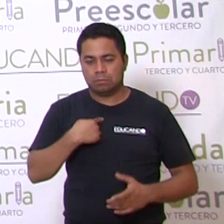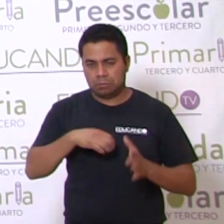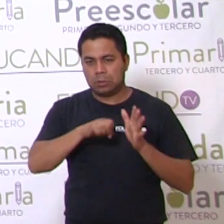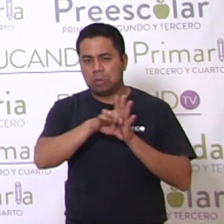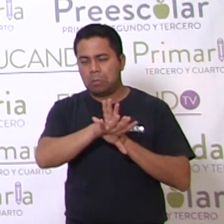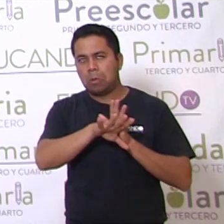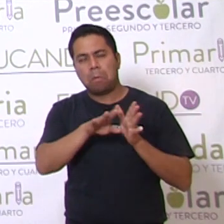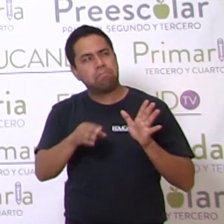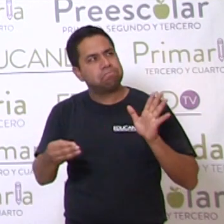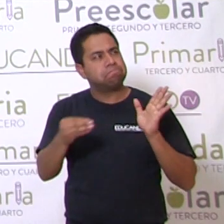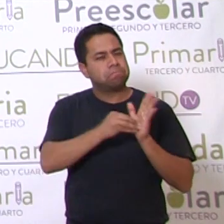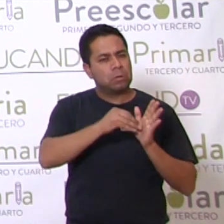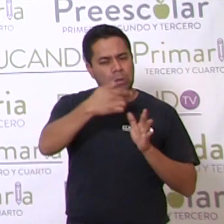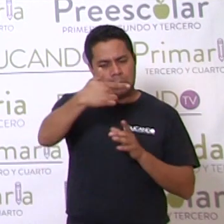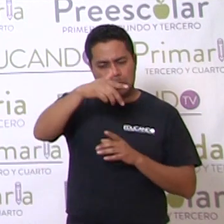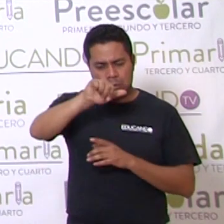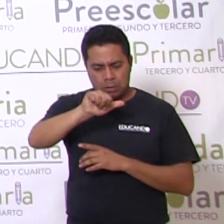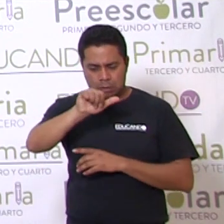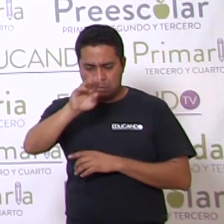Gabriel